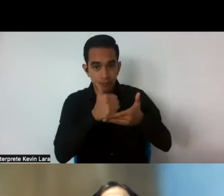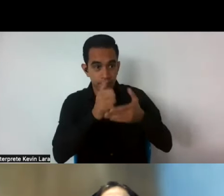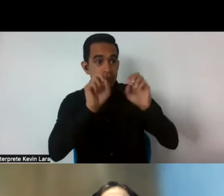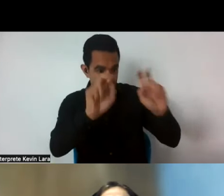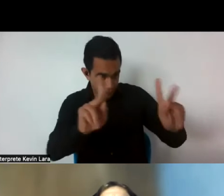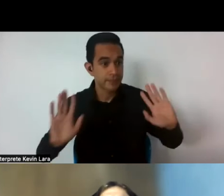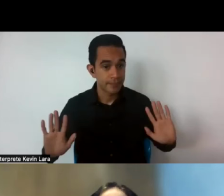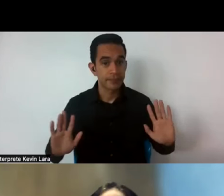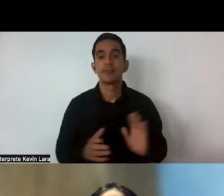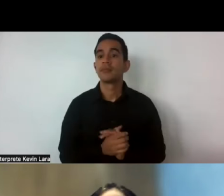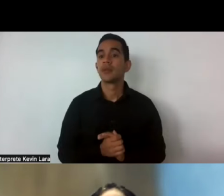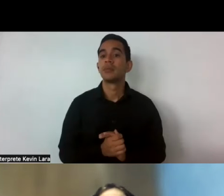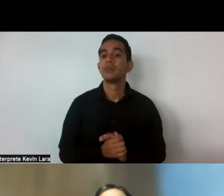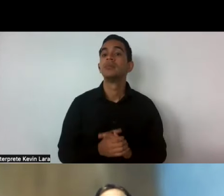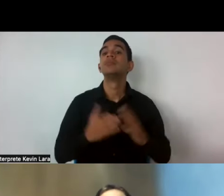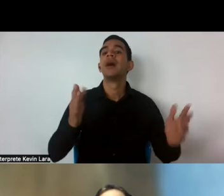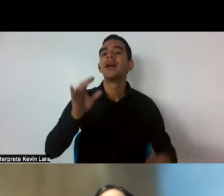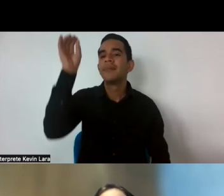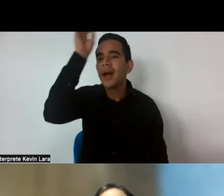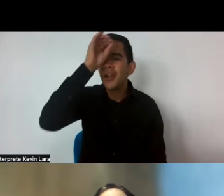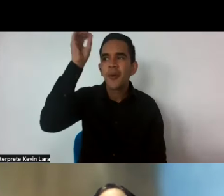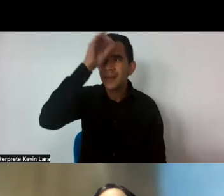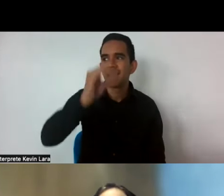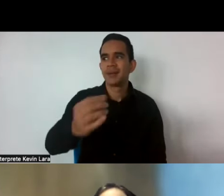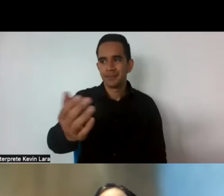A ver, ¿qué opinan?